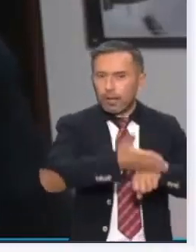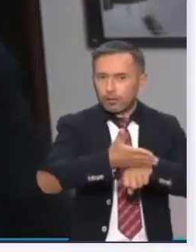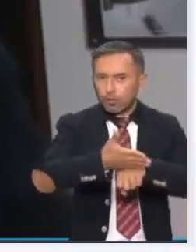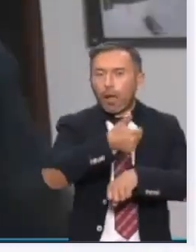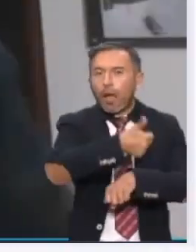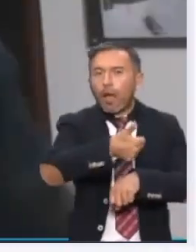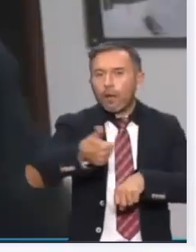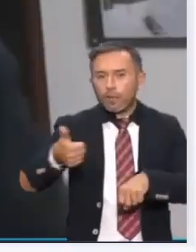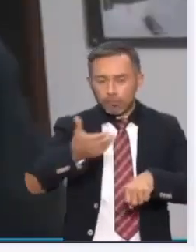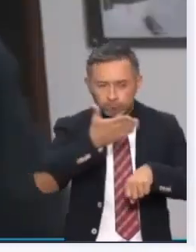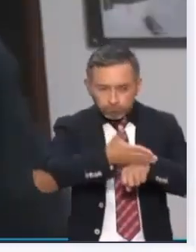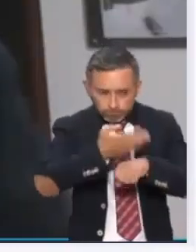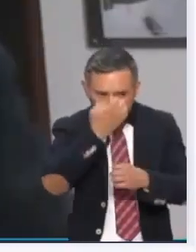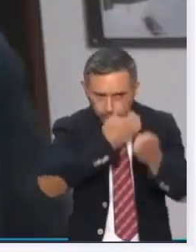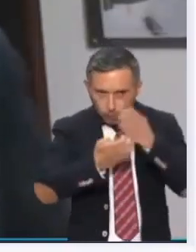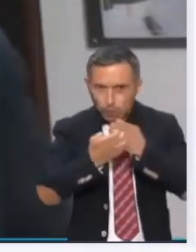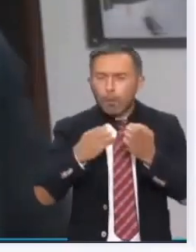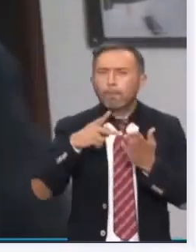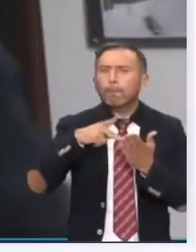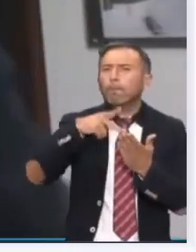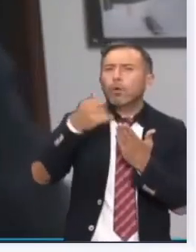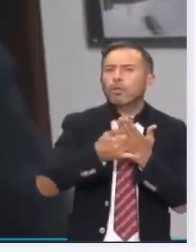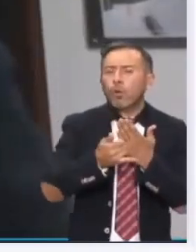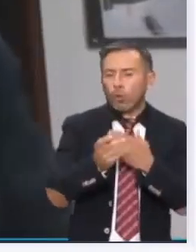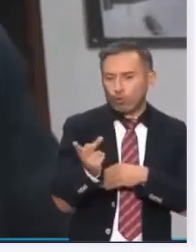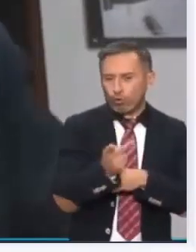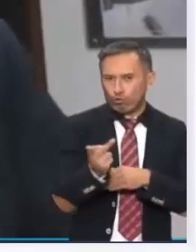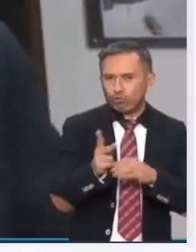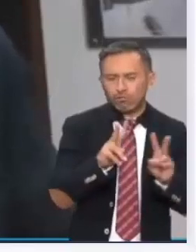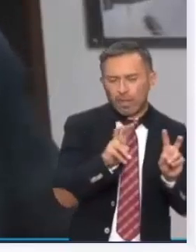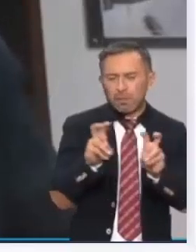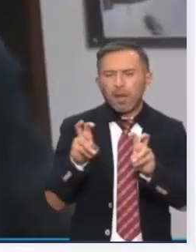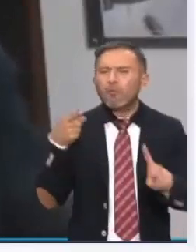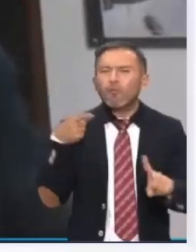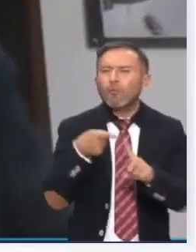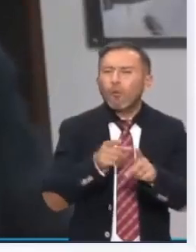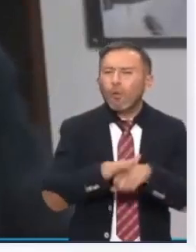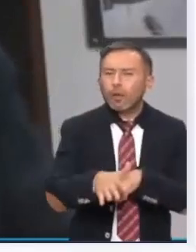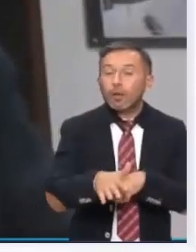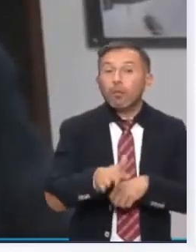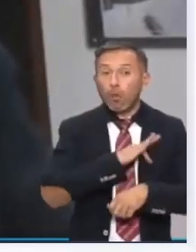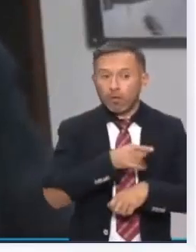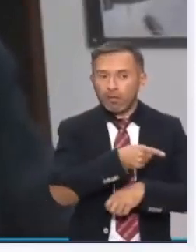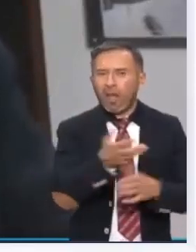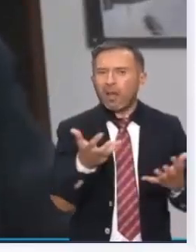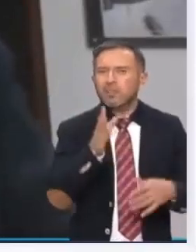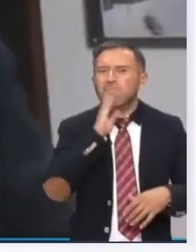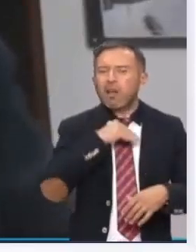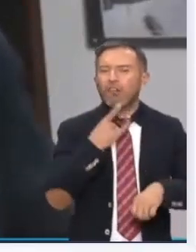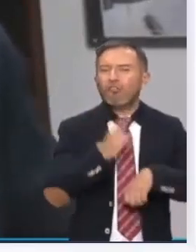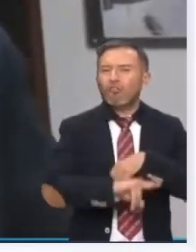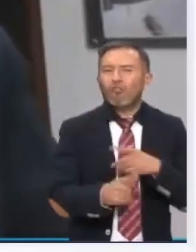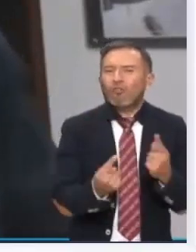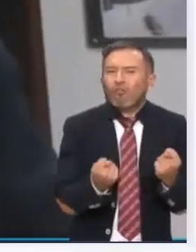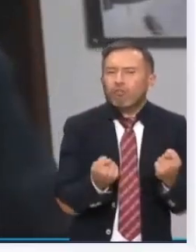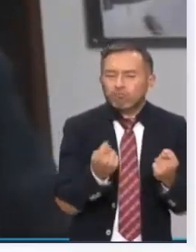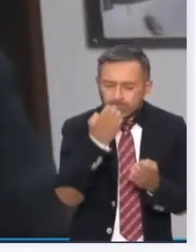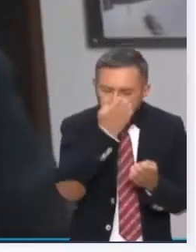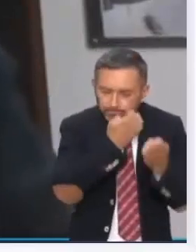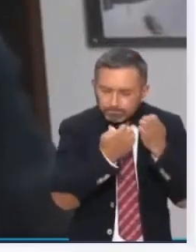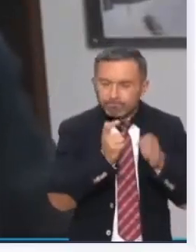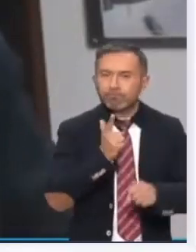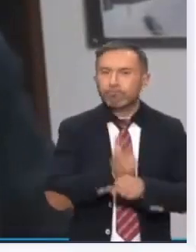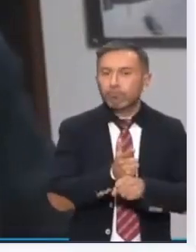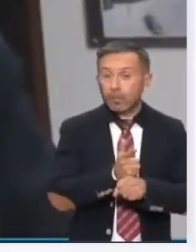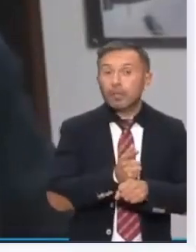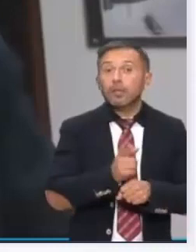reducir el número de diputaciones selectas por representación proporcional por su parte la cámara popular se compone por 500